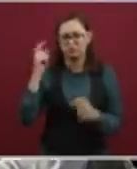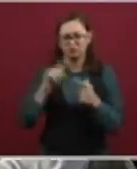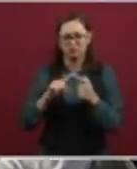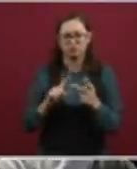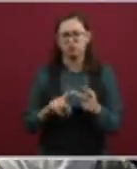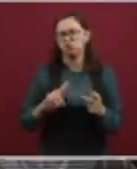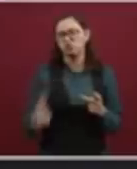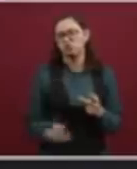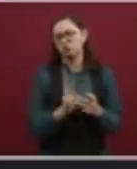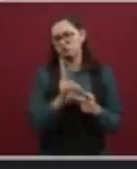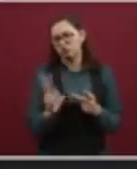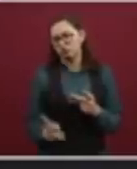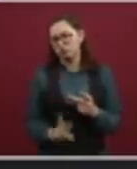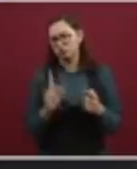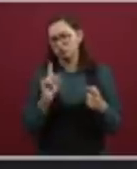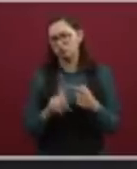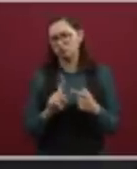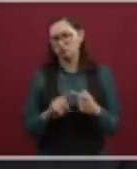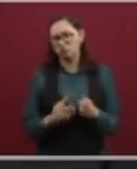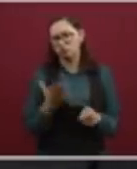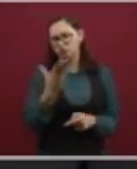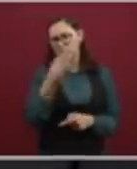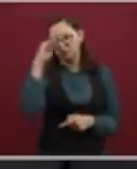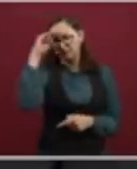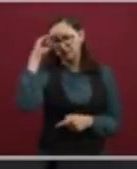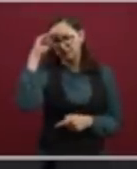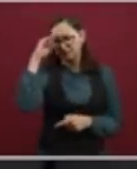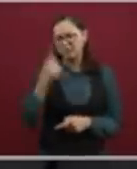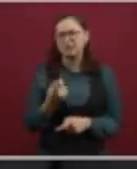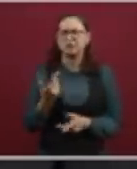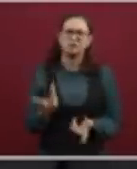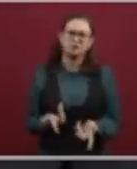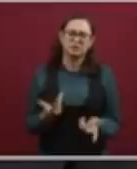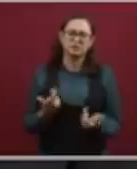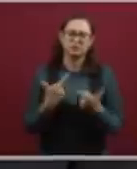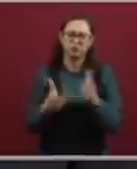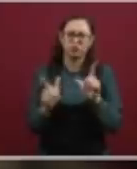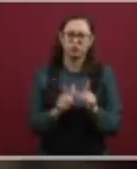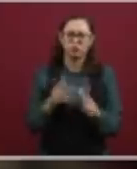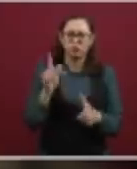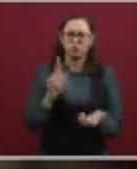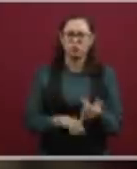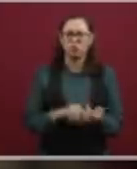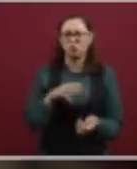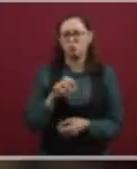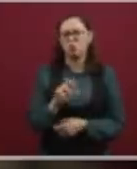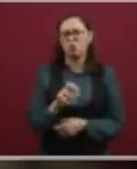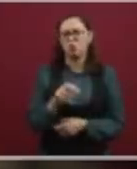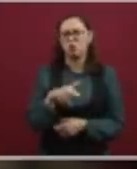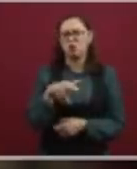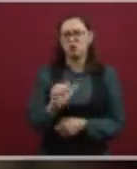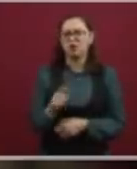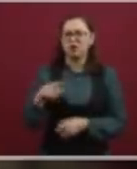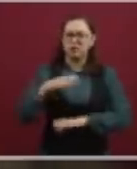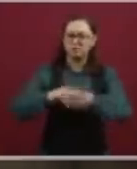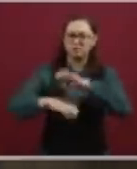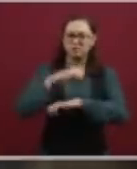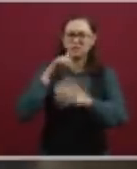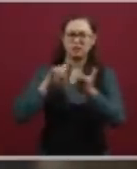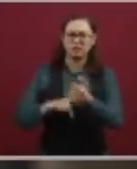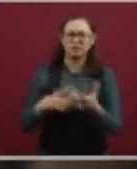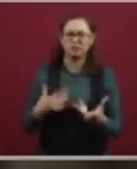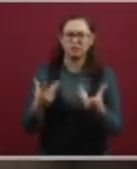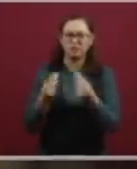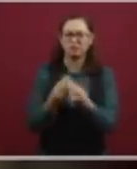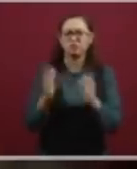siguientes. ¿Usted qué piensa de que haya gente cercana al partido de Morena en el manejo de esta red de empresas, pues que ya han